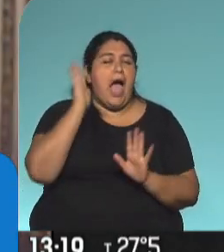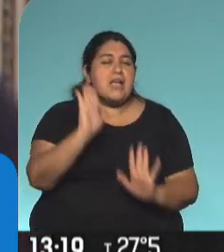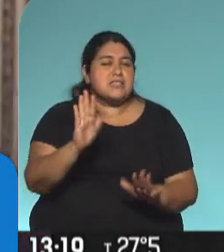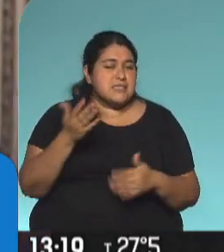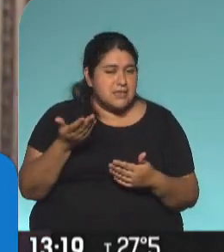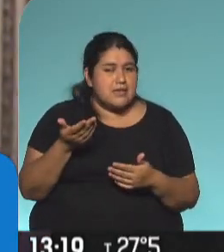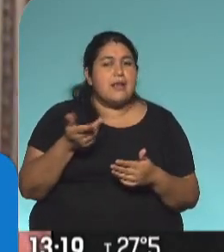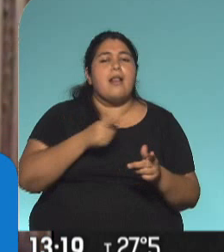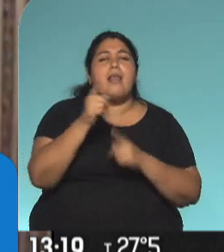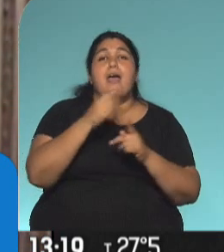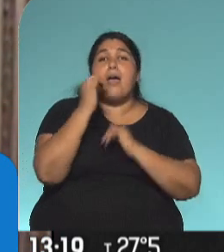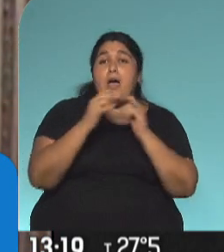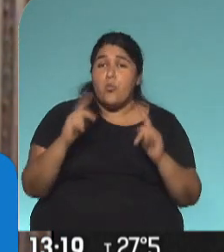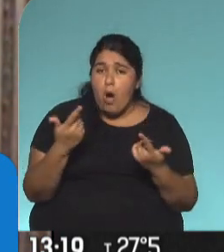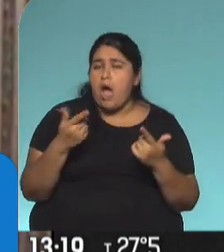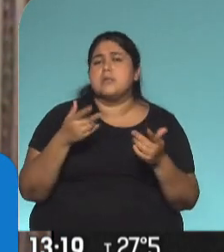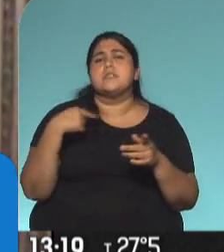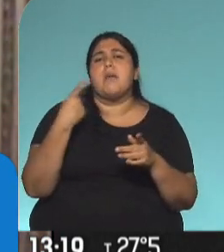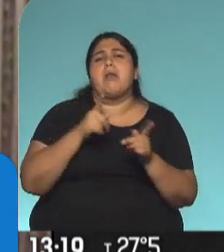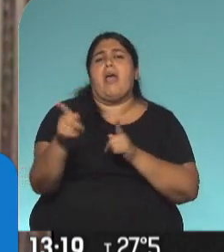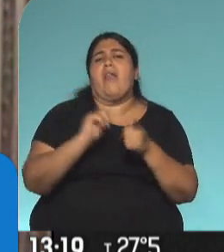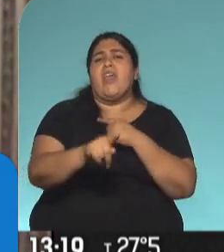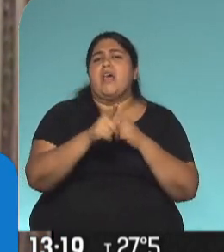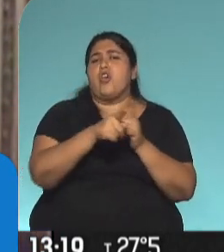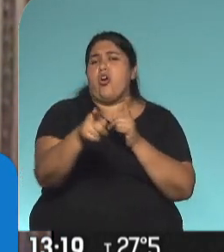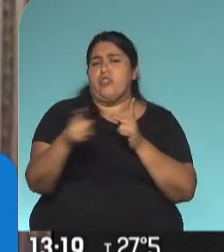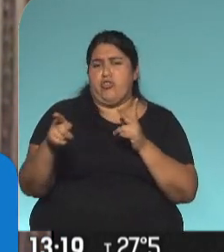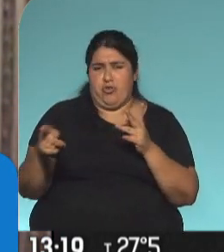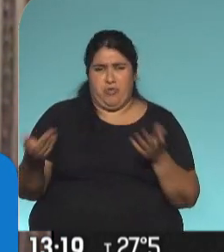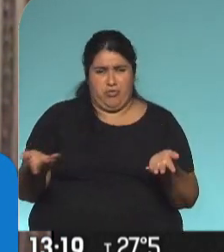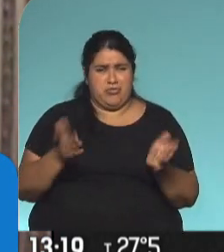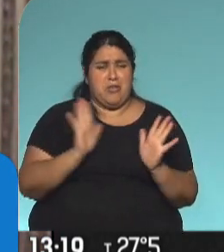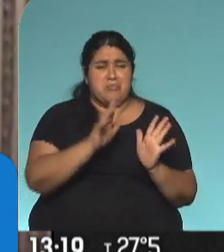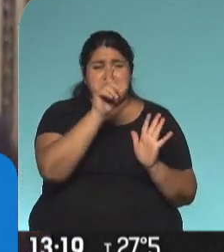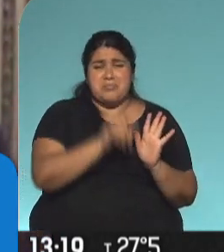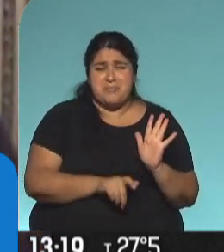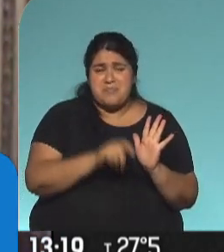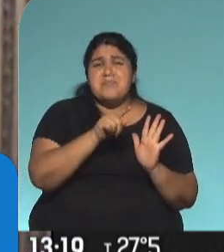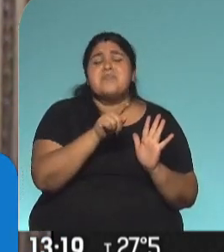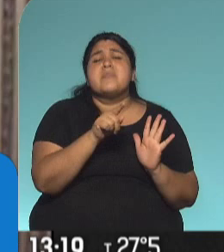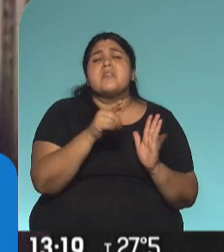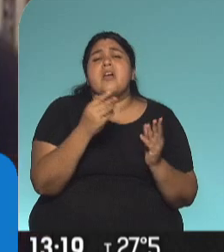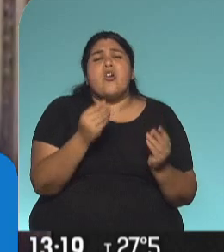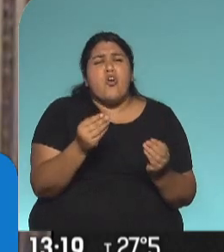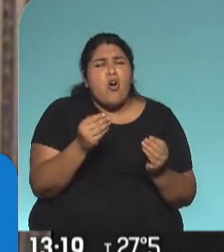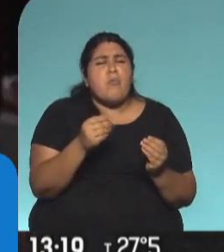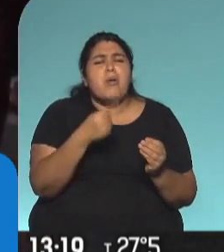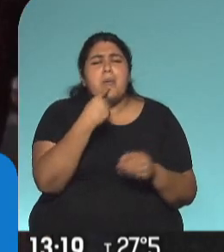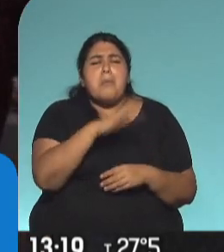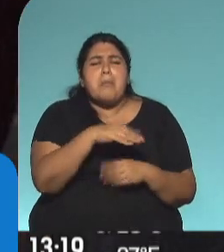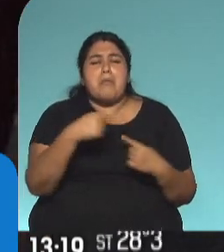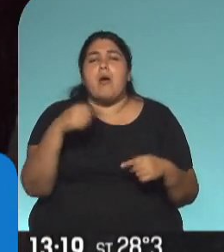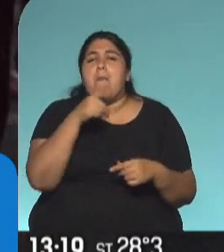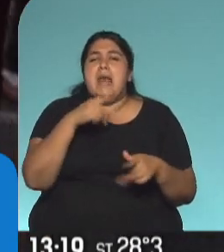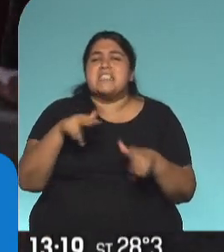refutar los argumentos, la idea, tienen que atacar a las personas, pero es canallesco, ¿no? Porque se trata de un hombre joven, entonces por ser joven, ¿cómo subestima la juventud? Es títere, ¿no? Y